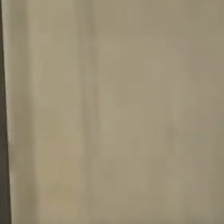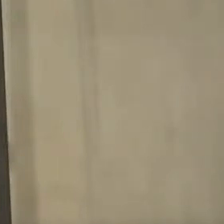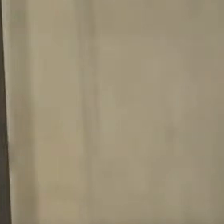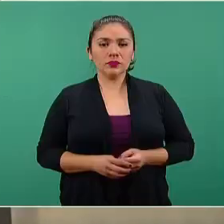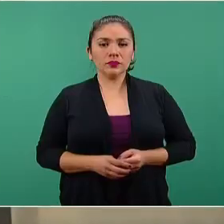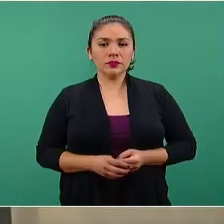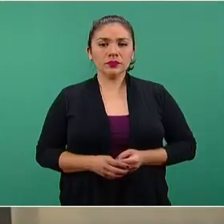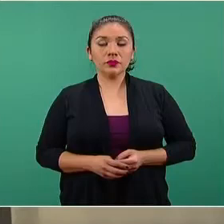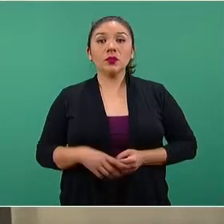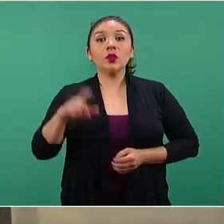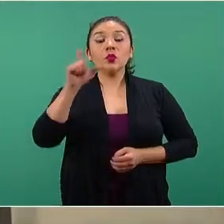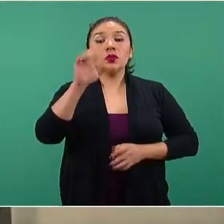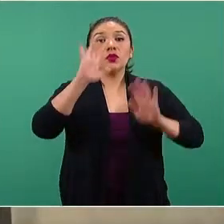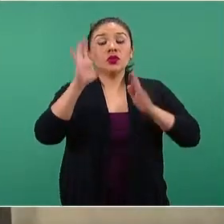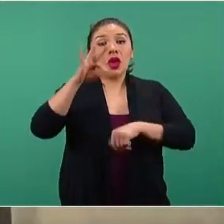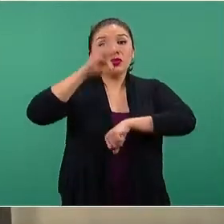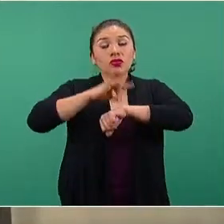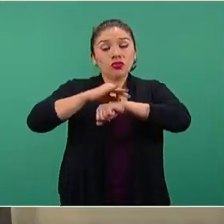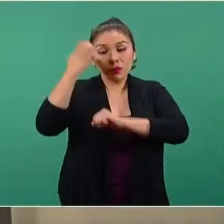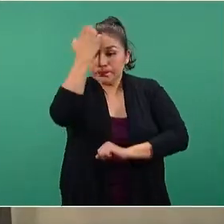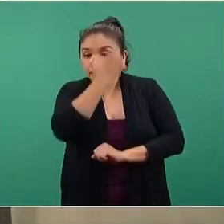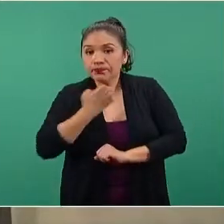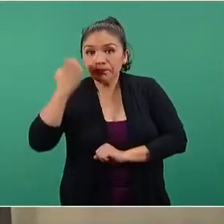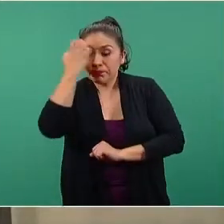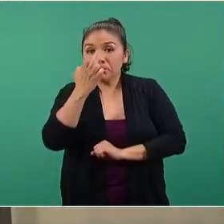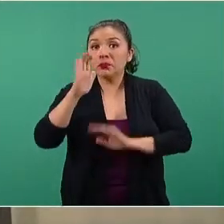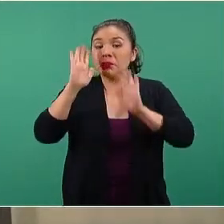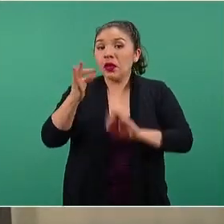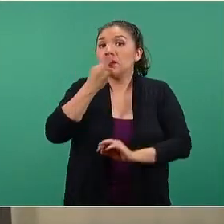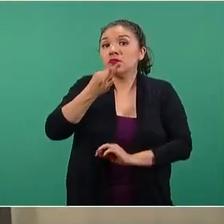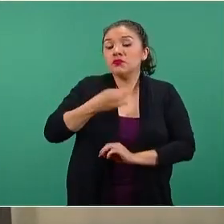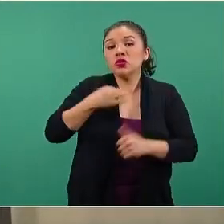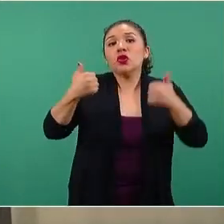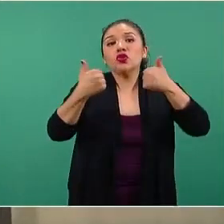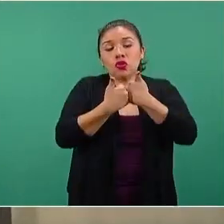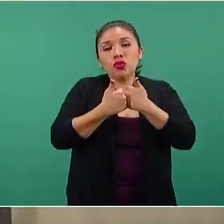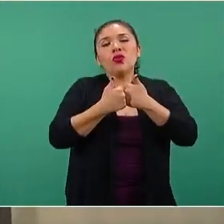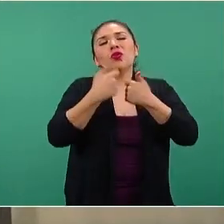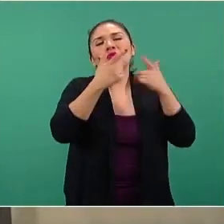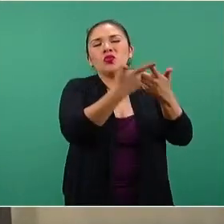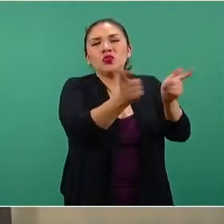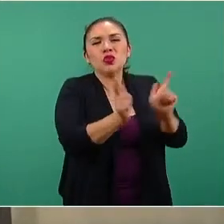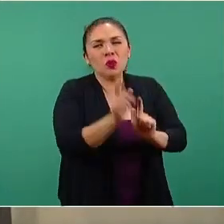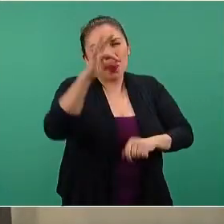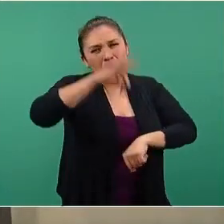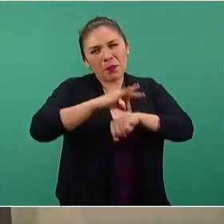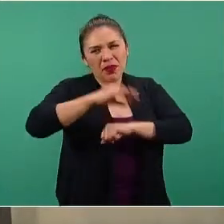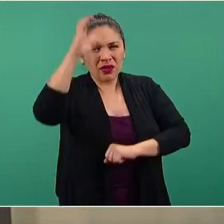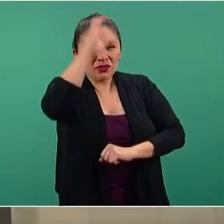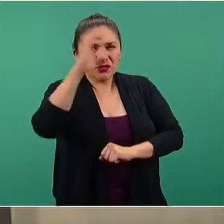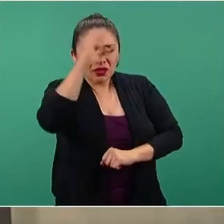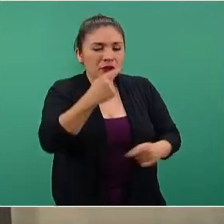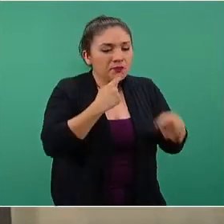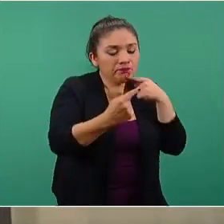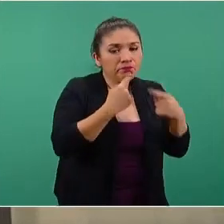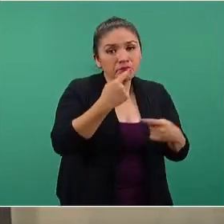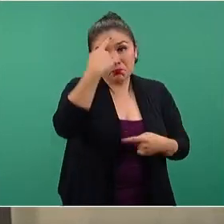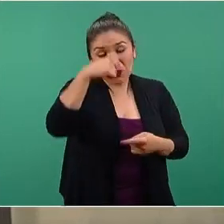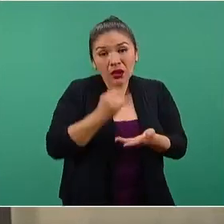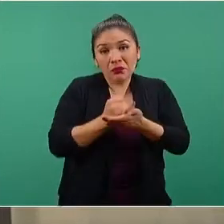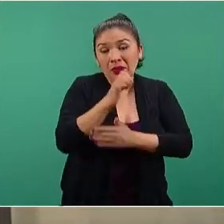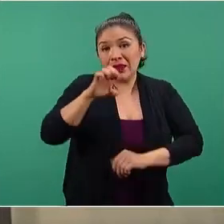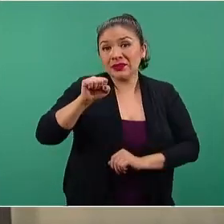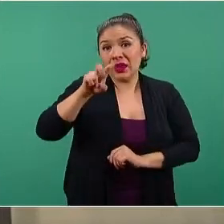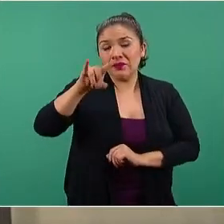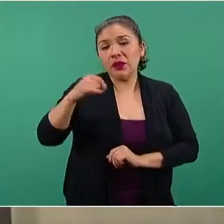lo haremos del conocimiento público, junto con la consideración por parte del Comité Médico Científico de Dictaminación de